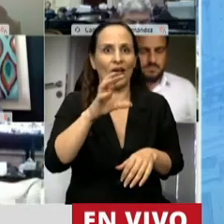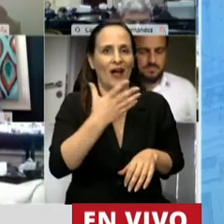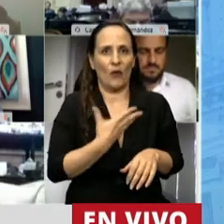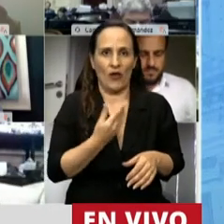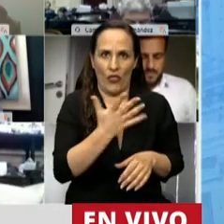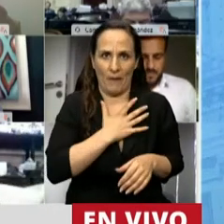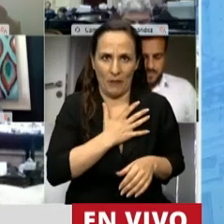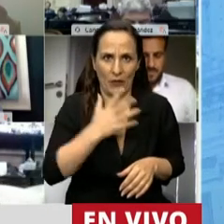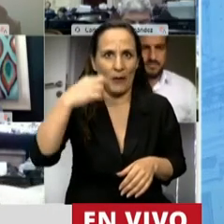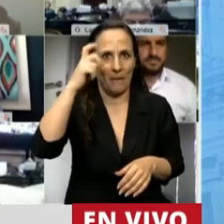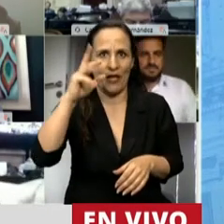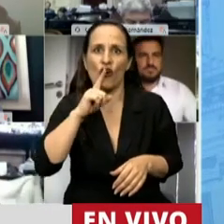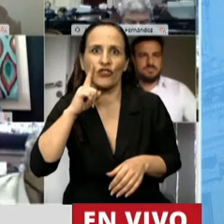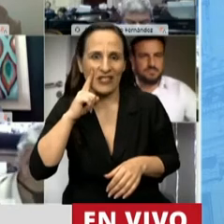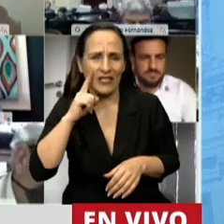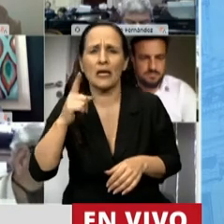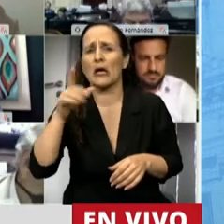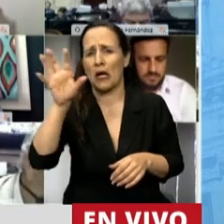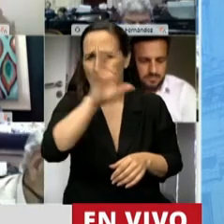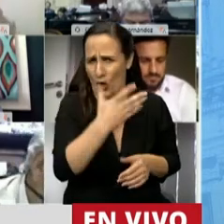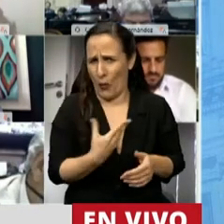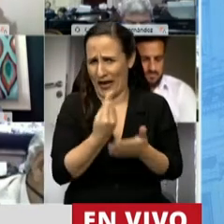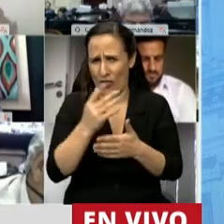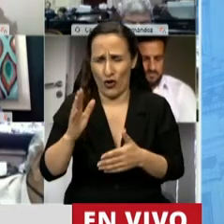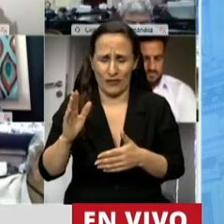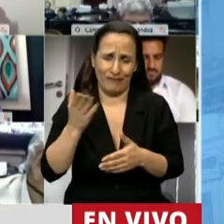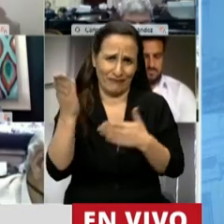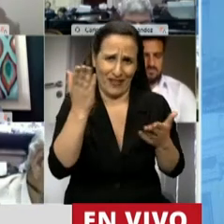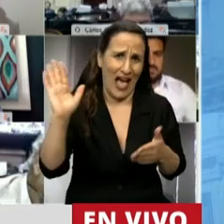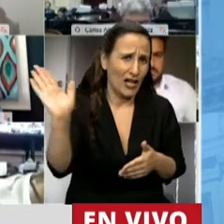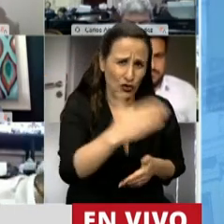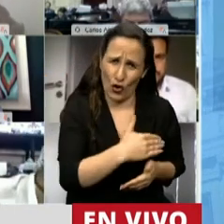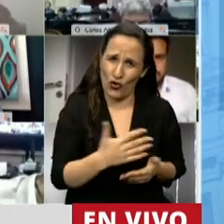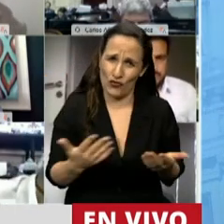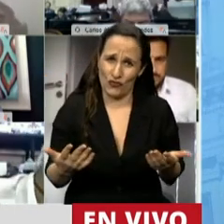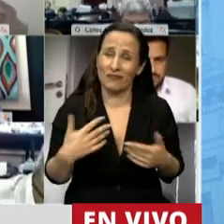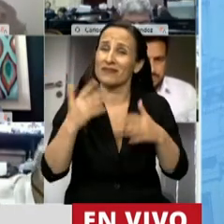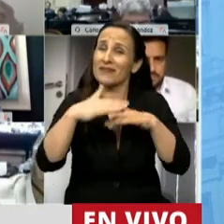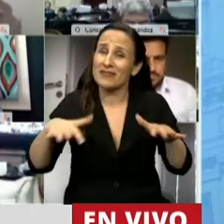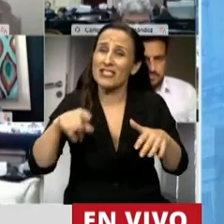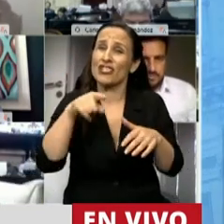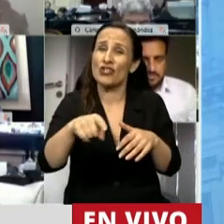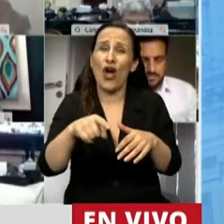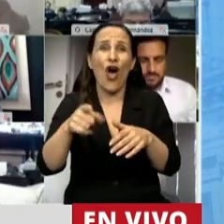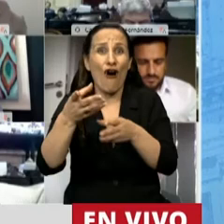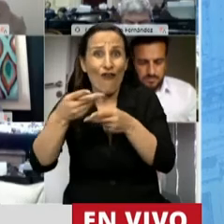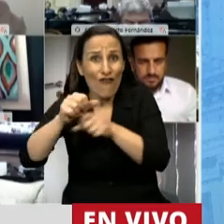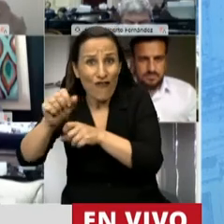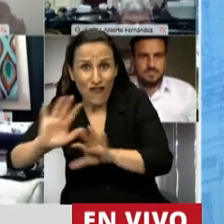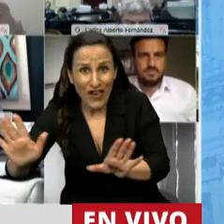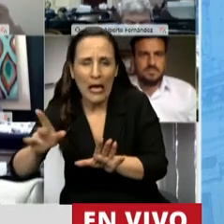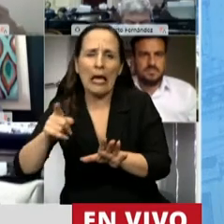Perotti, así como al resto de los gobernadores, que por favor les dé la oportunidad a esos chicos de cerrar